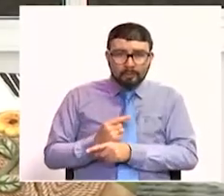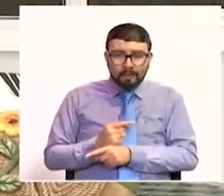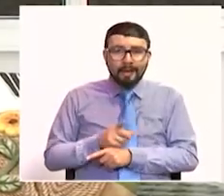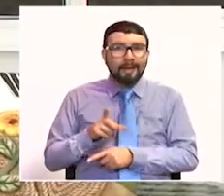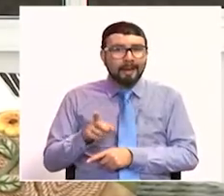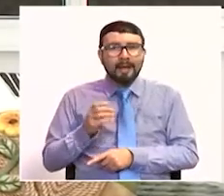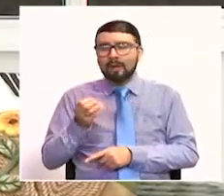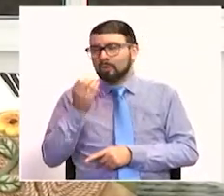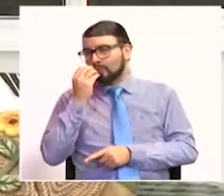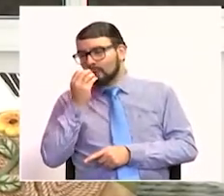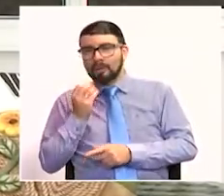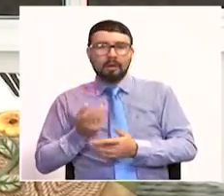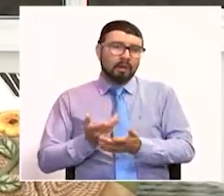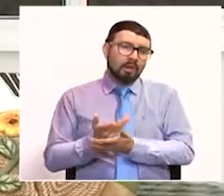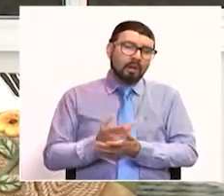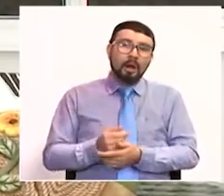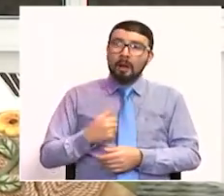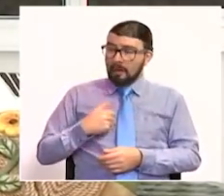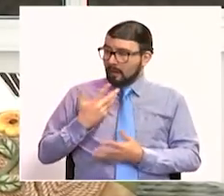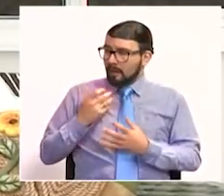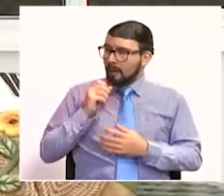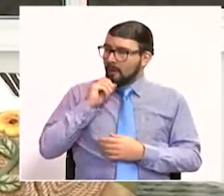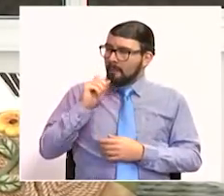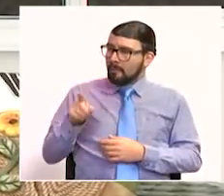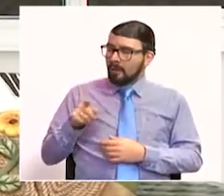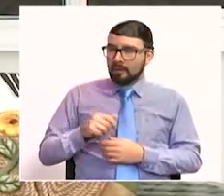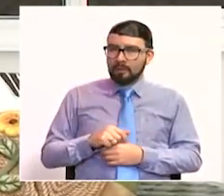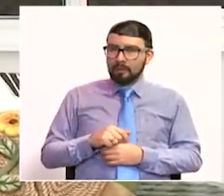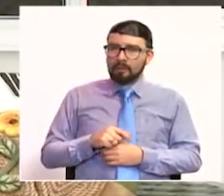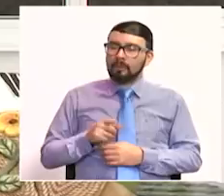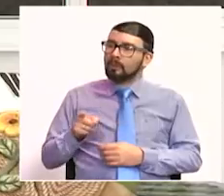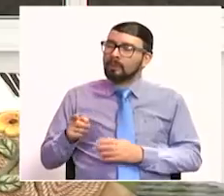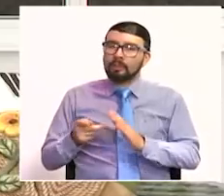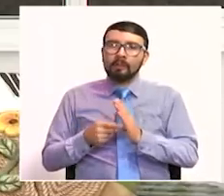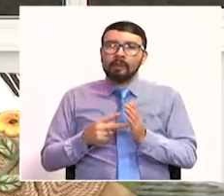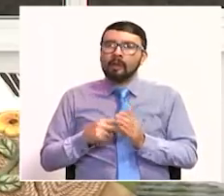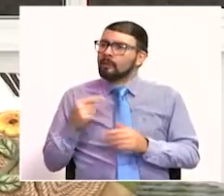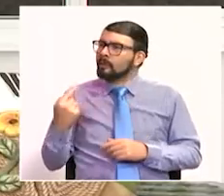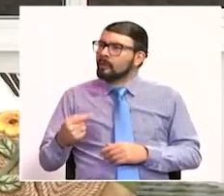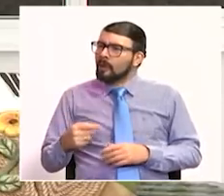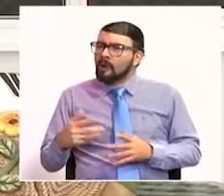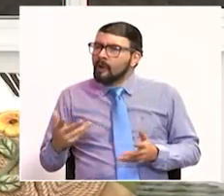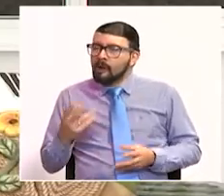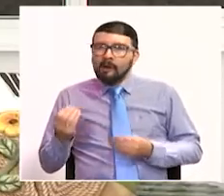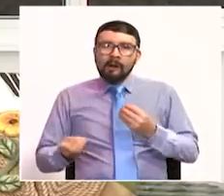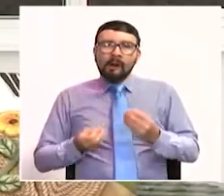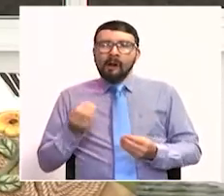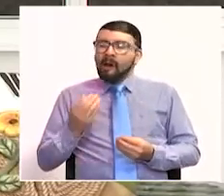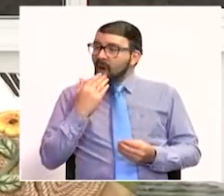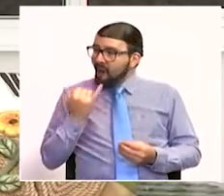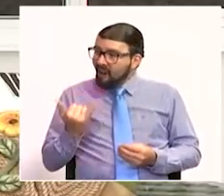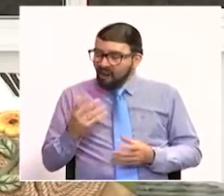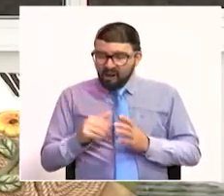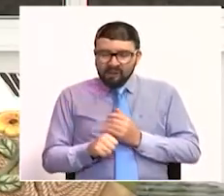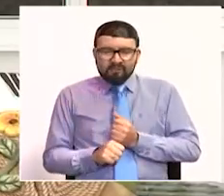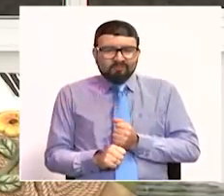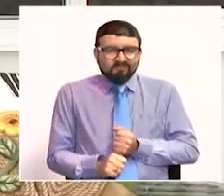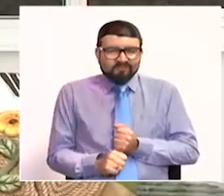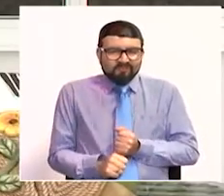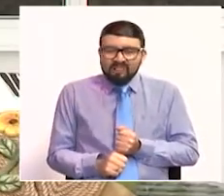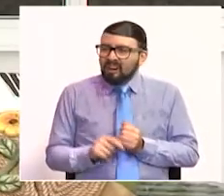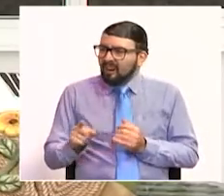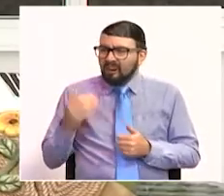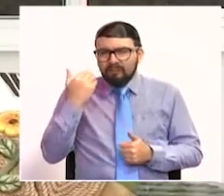nutricionales. Y ahí te pregunto, hijo, ¿y entonces qué papel juega el estreñimiento, que es una enfermedad cada vez más